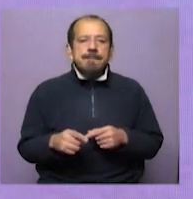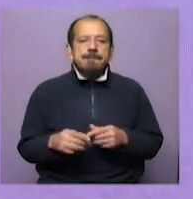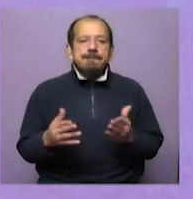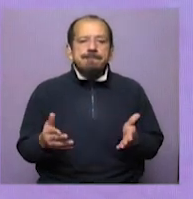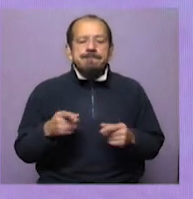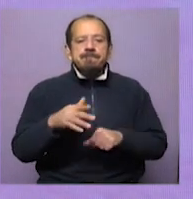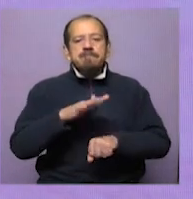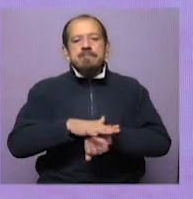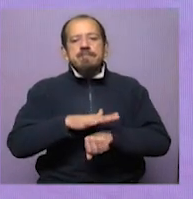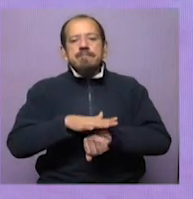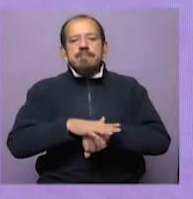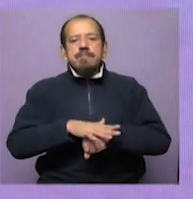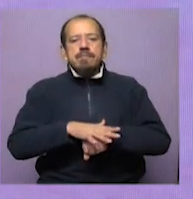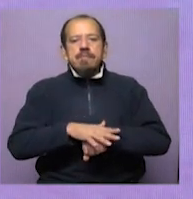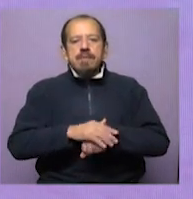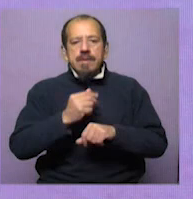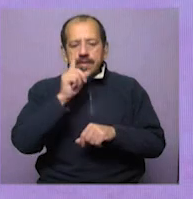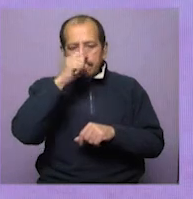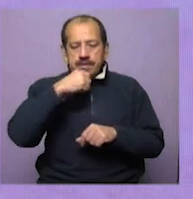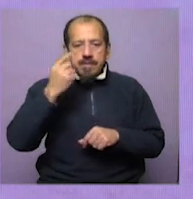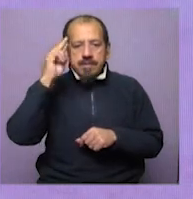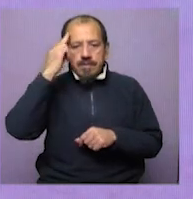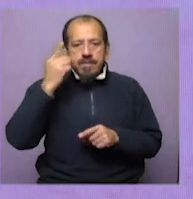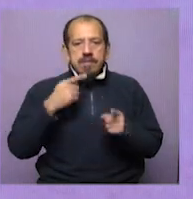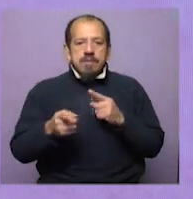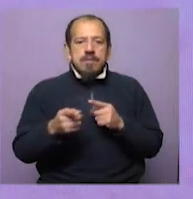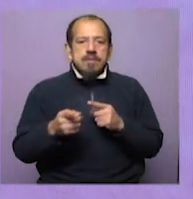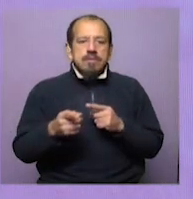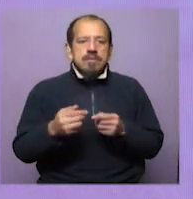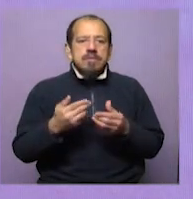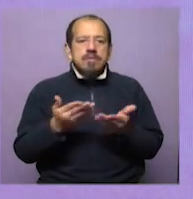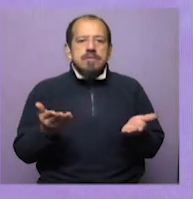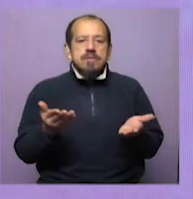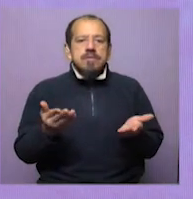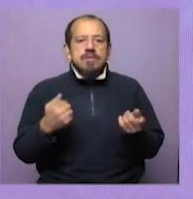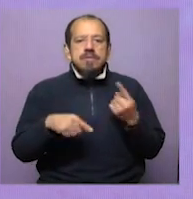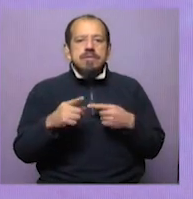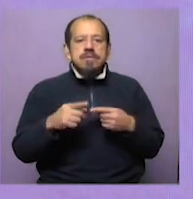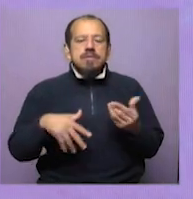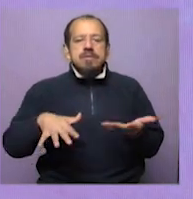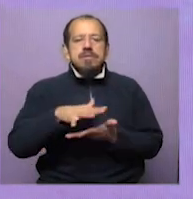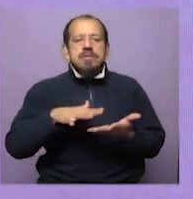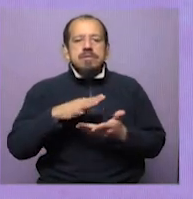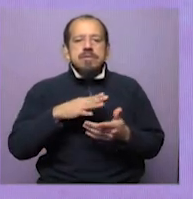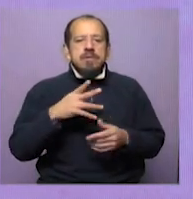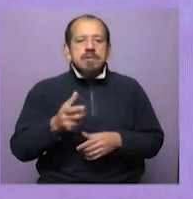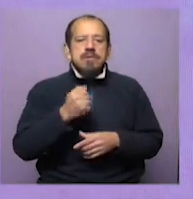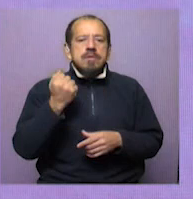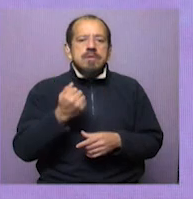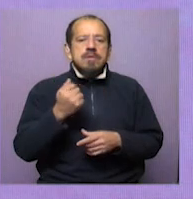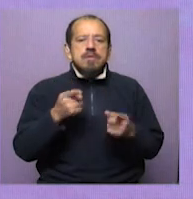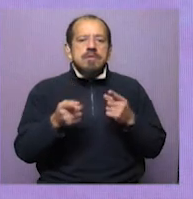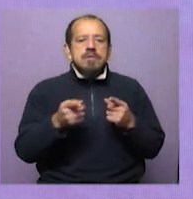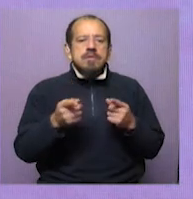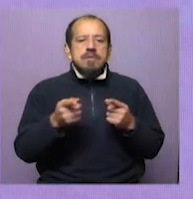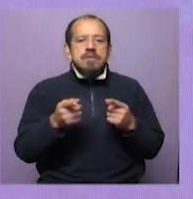en ese momento Montevideo y Uruguay como un mercado para la región y un lugar para encontrarse la gente